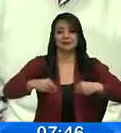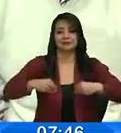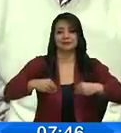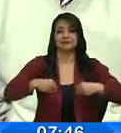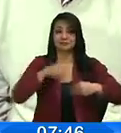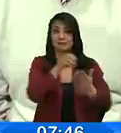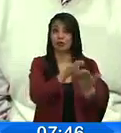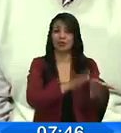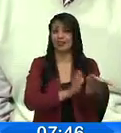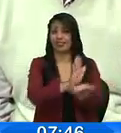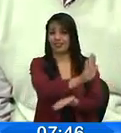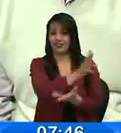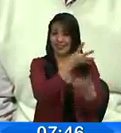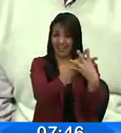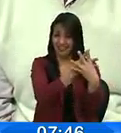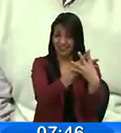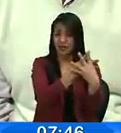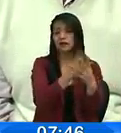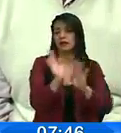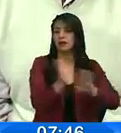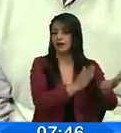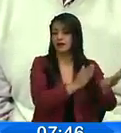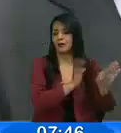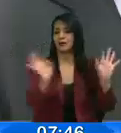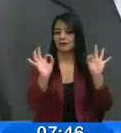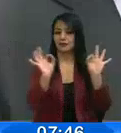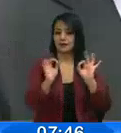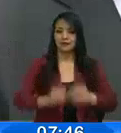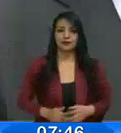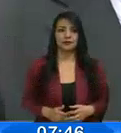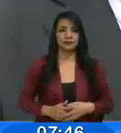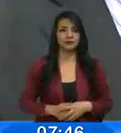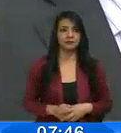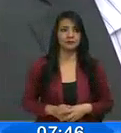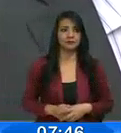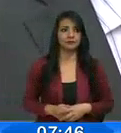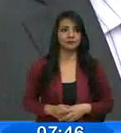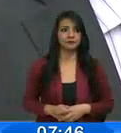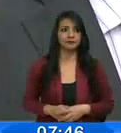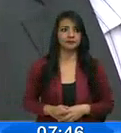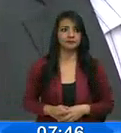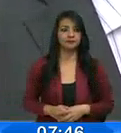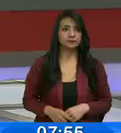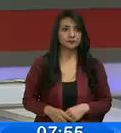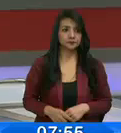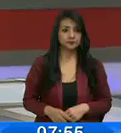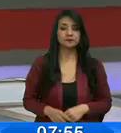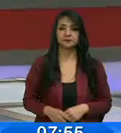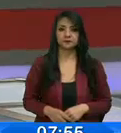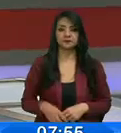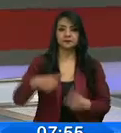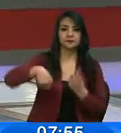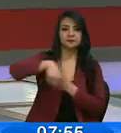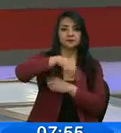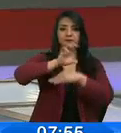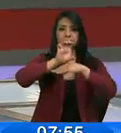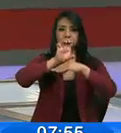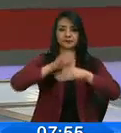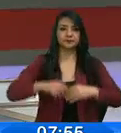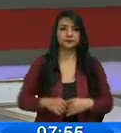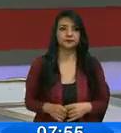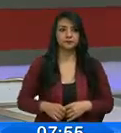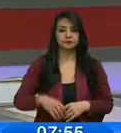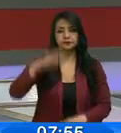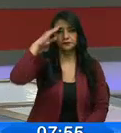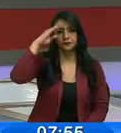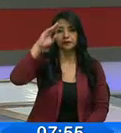proyecto de lo que denominan cárcel para personas que deudan pensiones de alimentos. Informó Javier Rosero. Vamos de vuelta a nuestro país. La